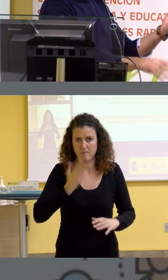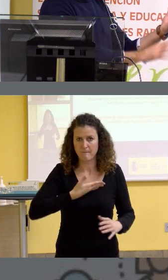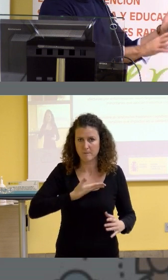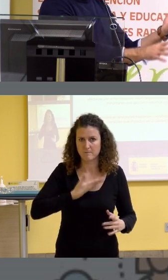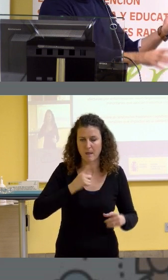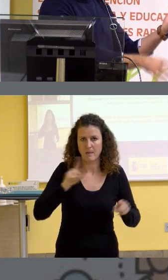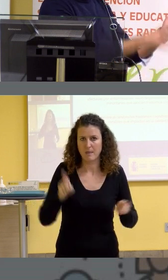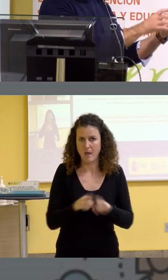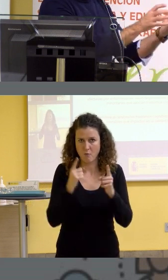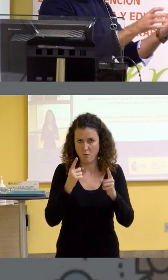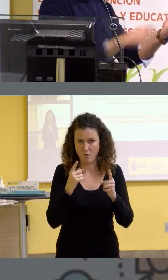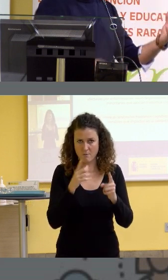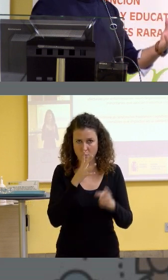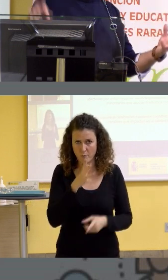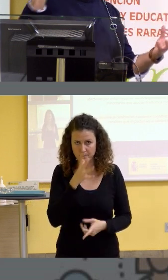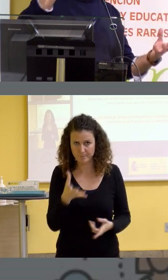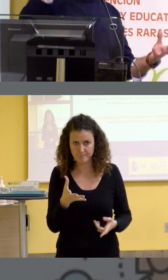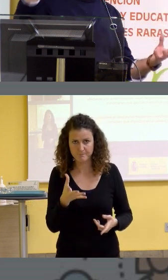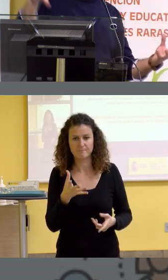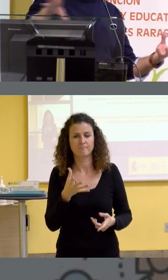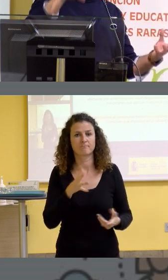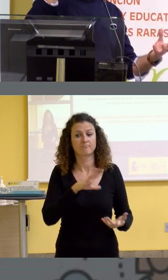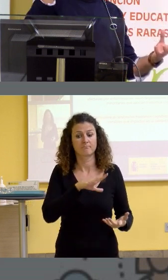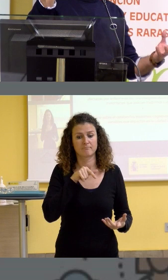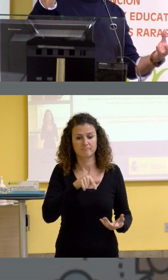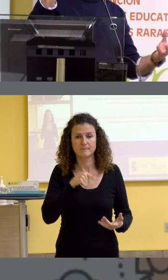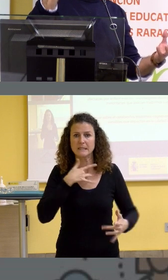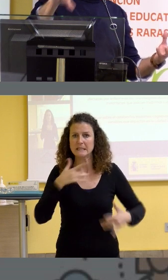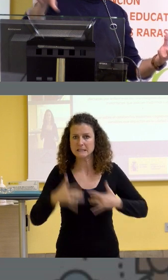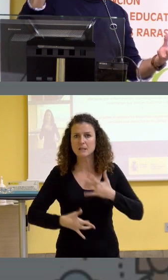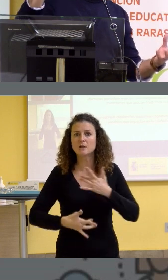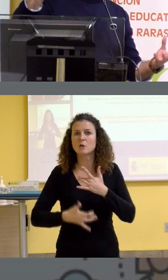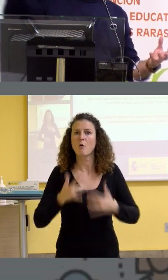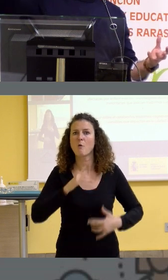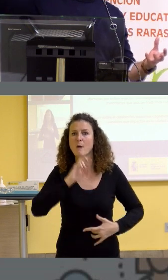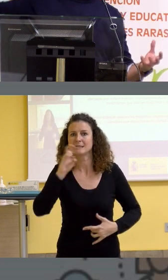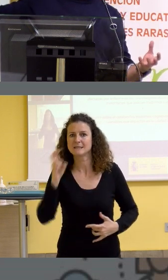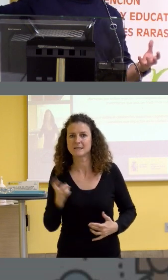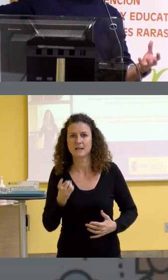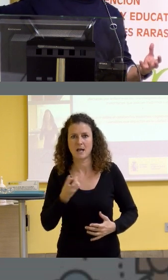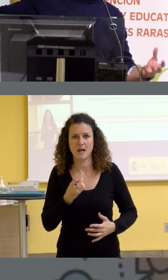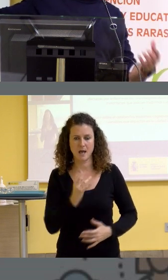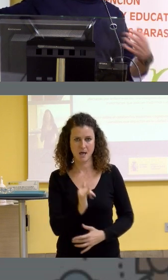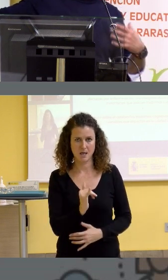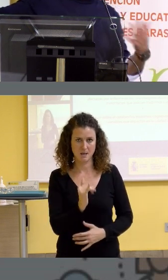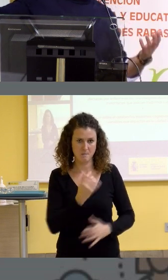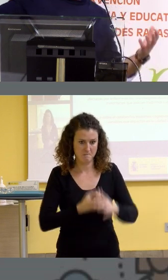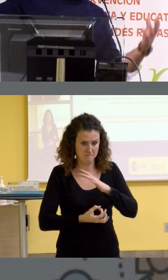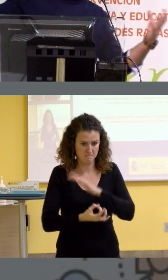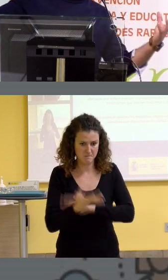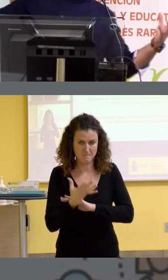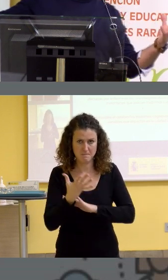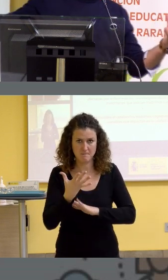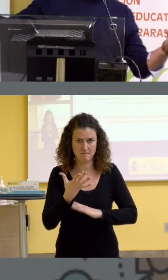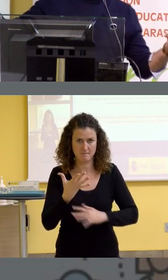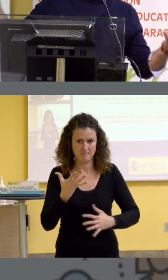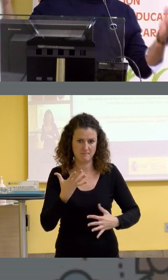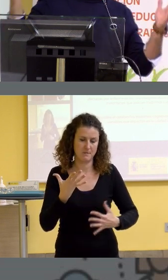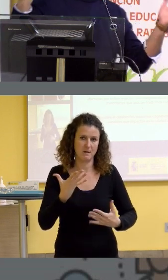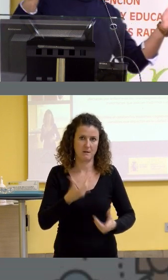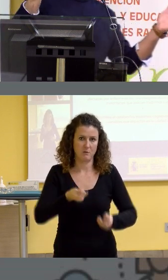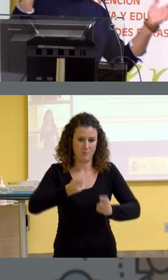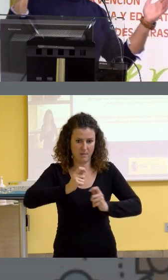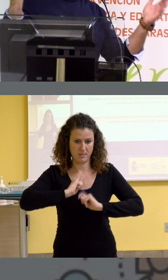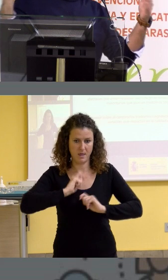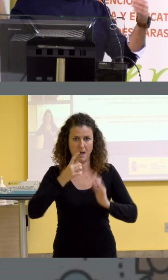B, C, da igual, y eso traduce en que manifiesto unos síntomas, y estos síntomas traducen en que comprometen mi calidad de vida y mi salud. ¿A